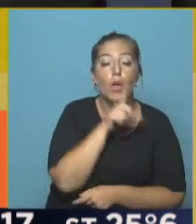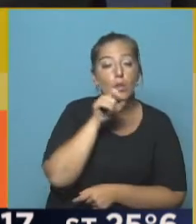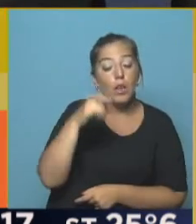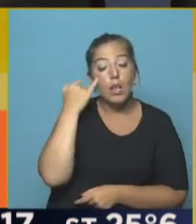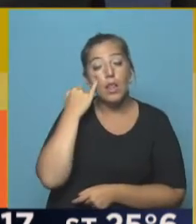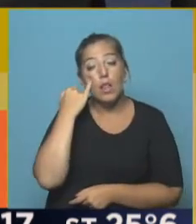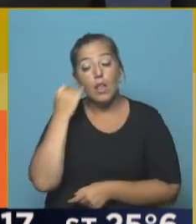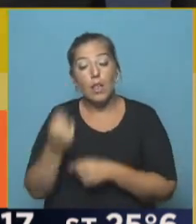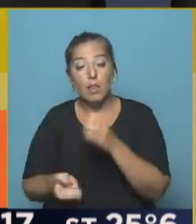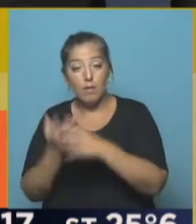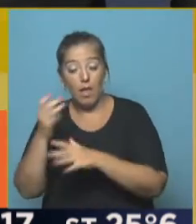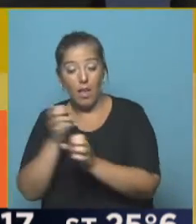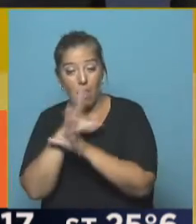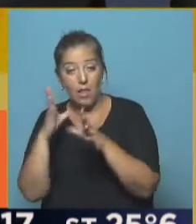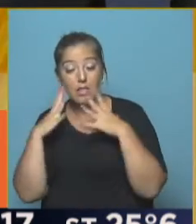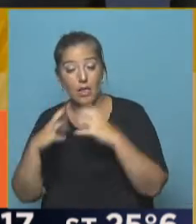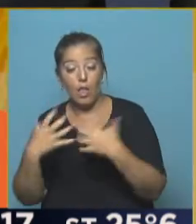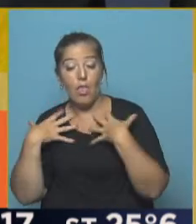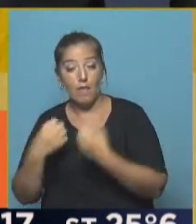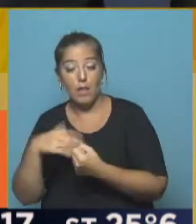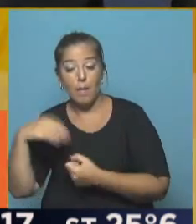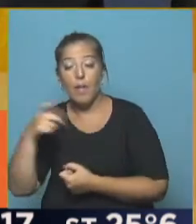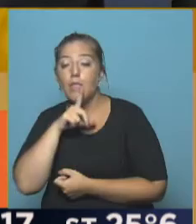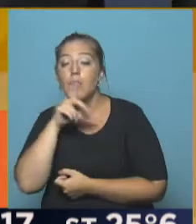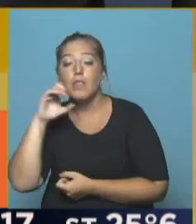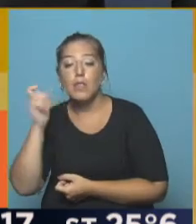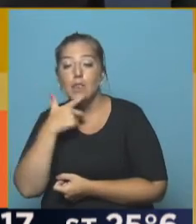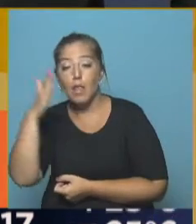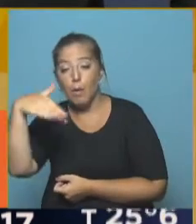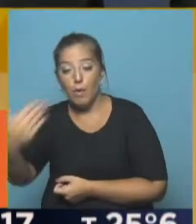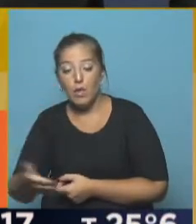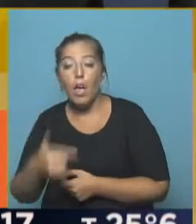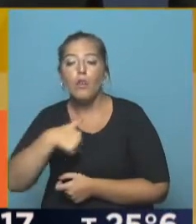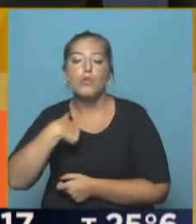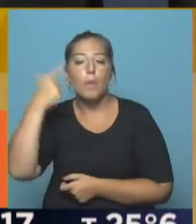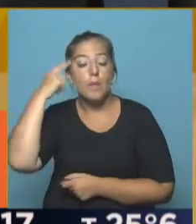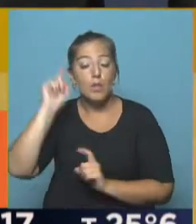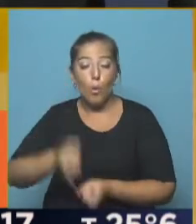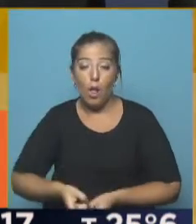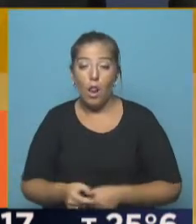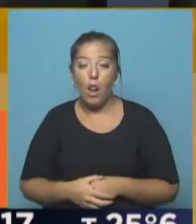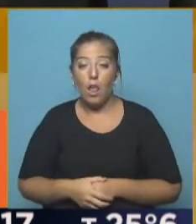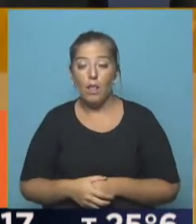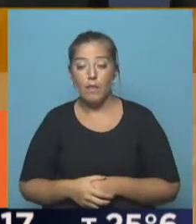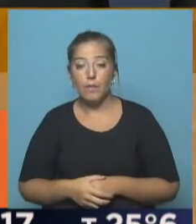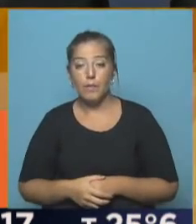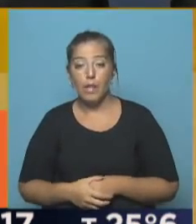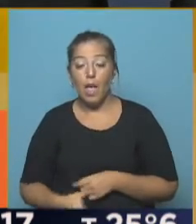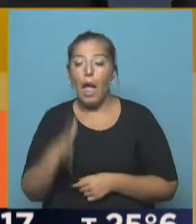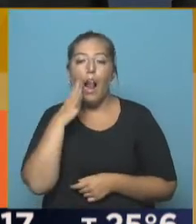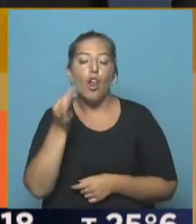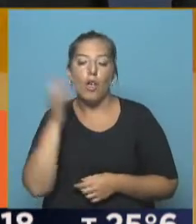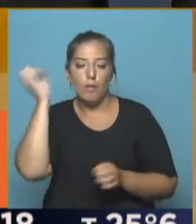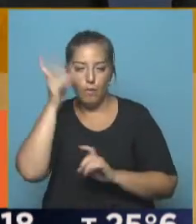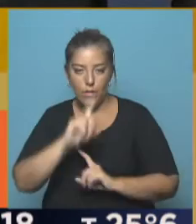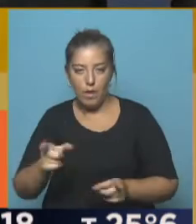que salió a aclarar el secretario de Defensa Mattis después. Ahora, yo creo que de todas maneras hay algo que no van a dejar pasar